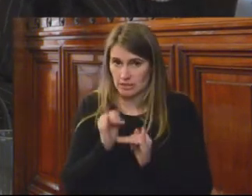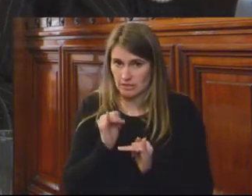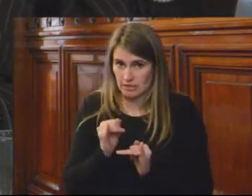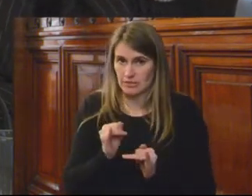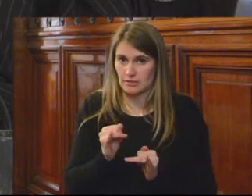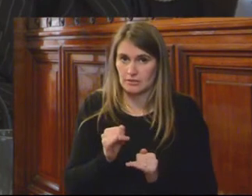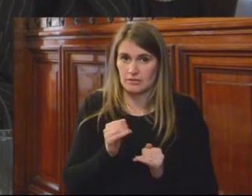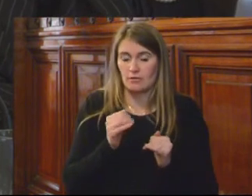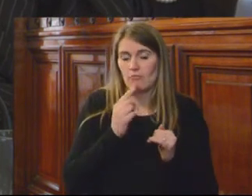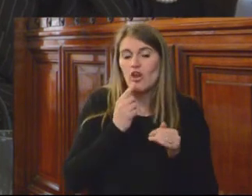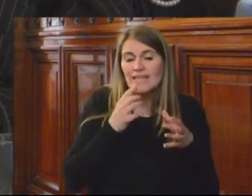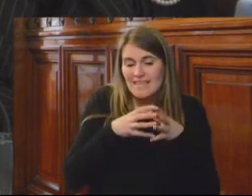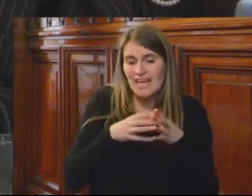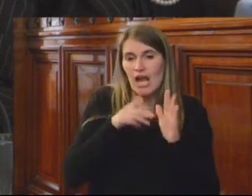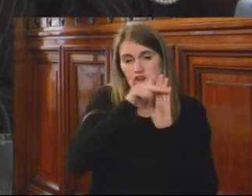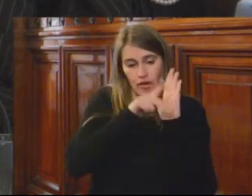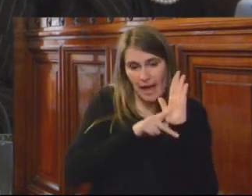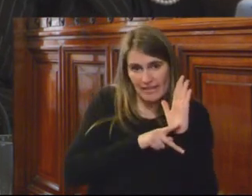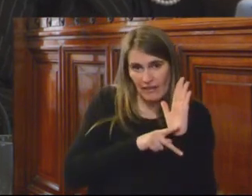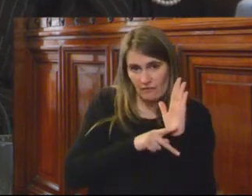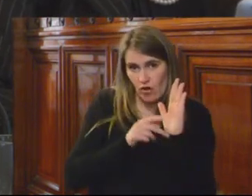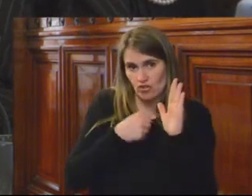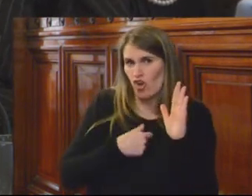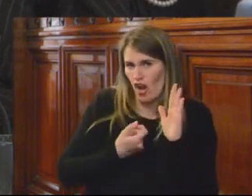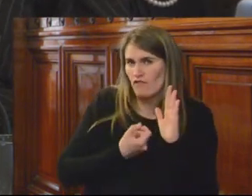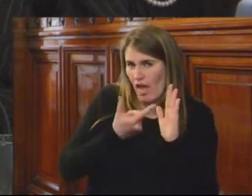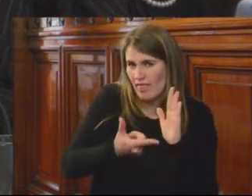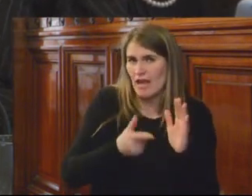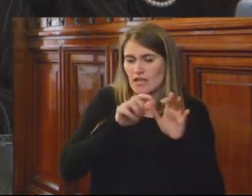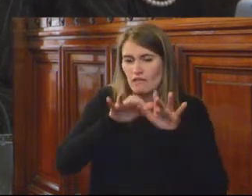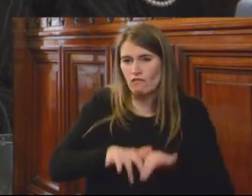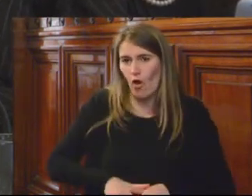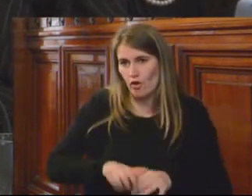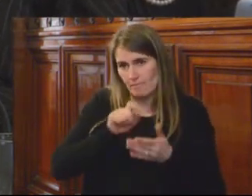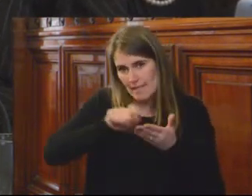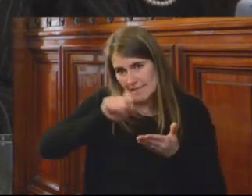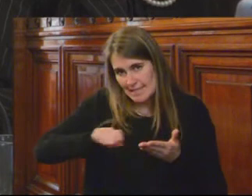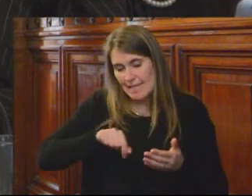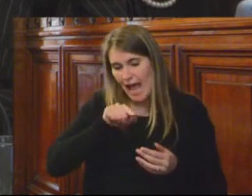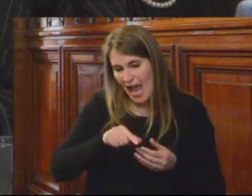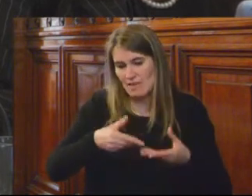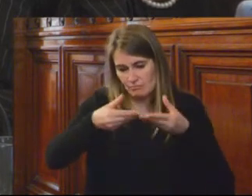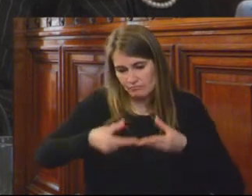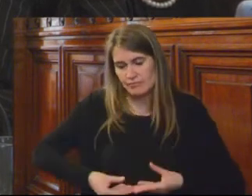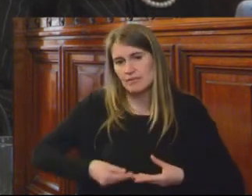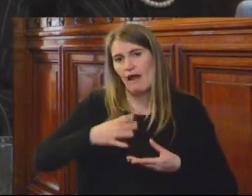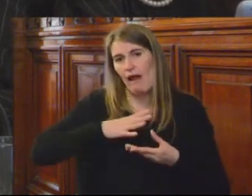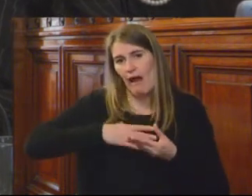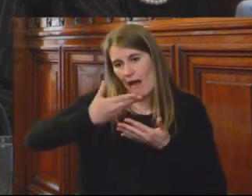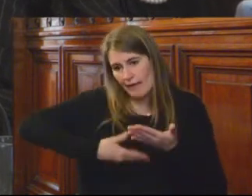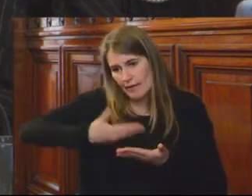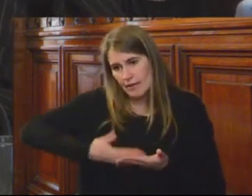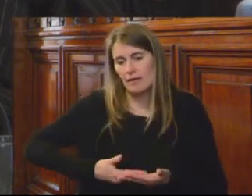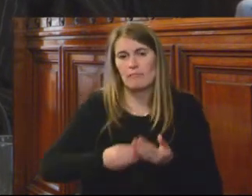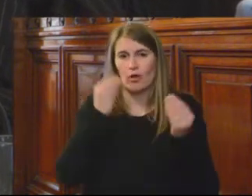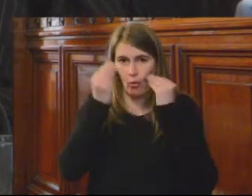el plano normativo. Les vamos a entregar unos informes donde se desglosan distintos preocupaciones